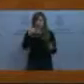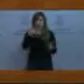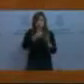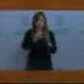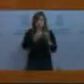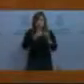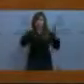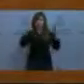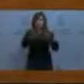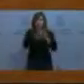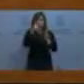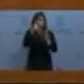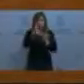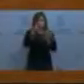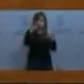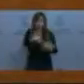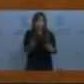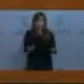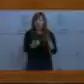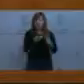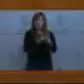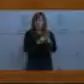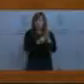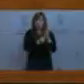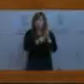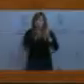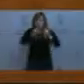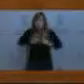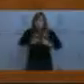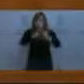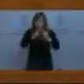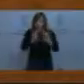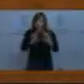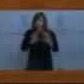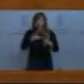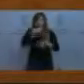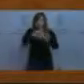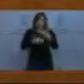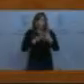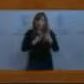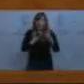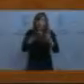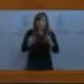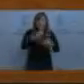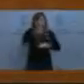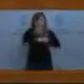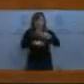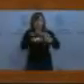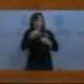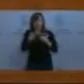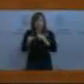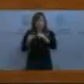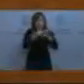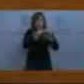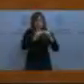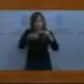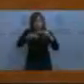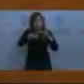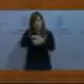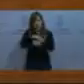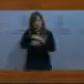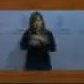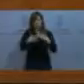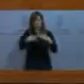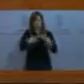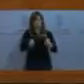obtener, con el simple análisis de los datos, una acción concreta y determinada que hemos de realizar para igualar el acceso sanitario entre poblaciones